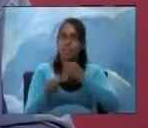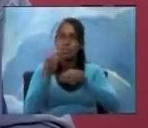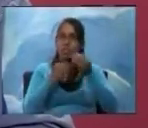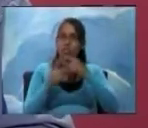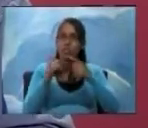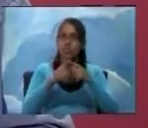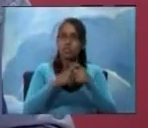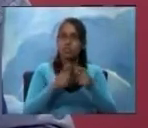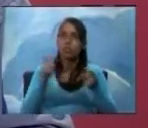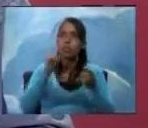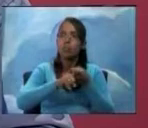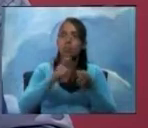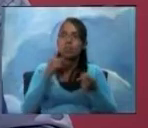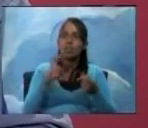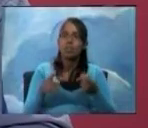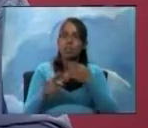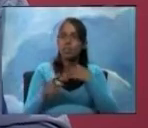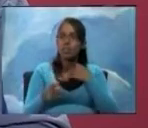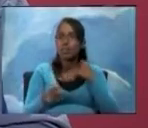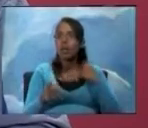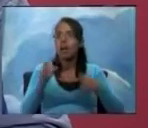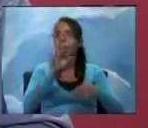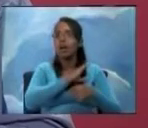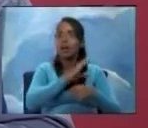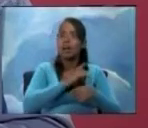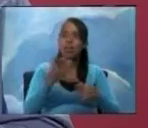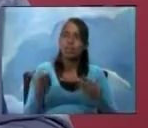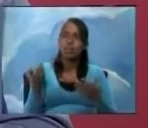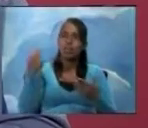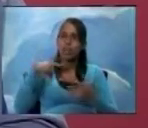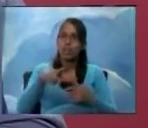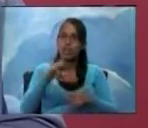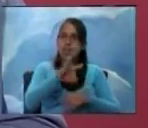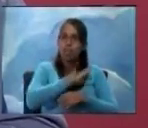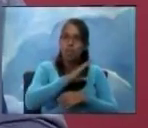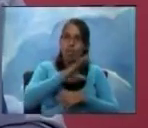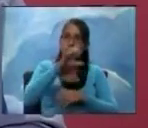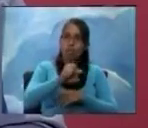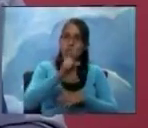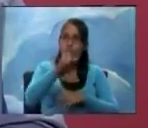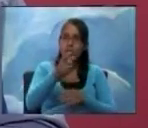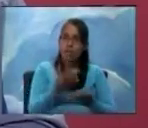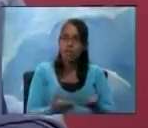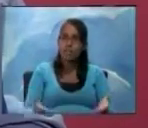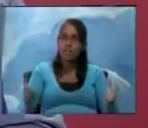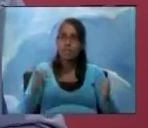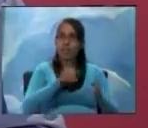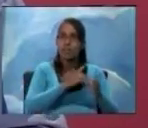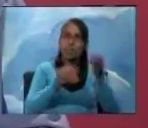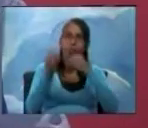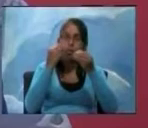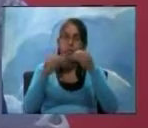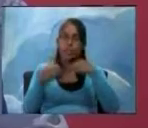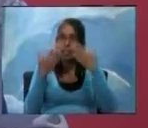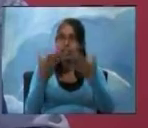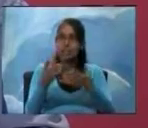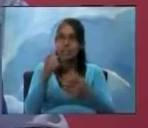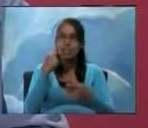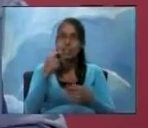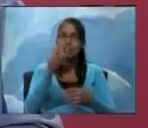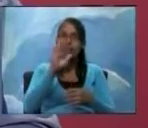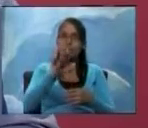Entonces yo le dije a mi esposa, mira, agarre lo que hay, cómprele una cestica de comida y se la da. Dígale